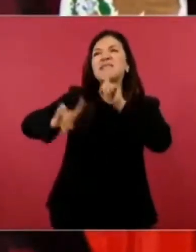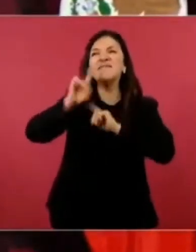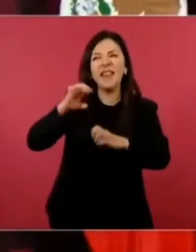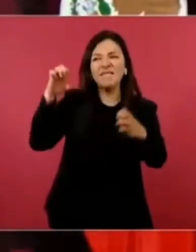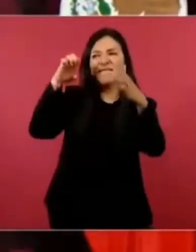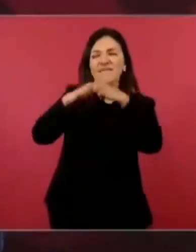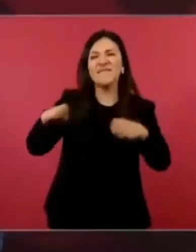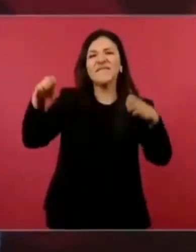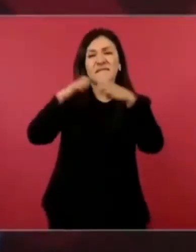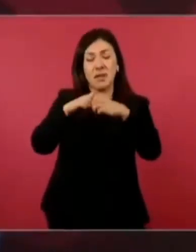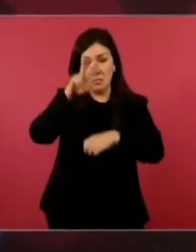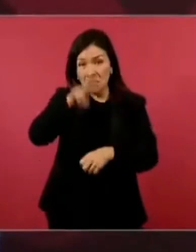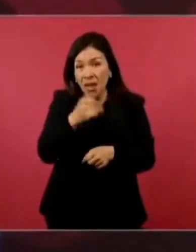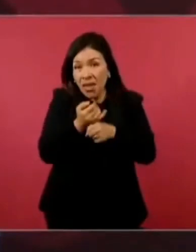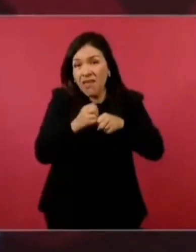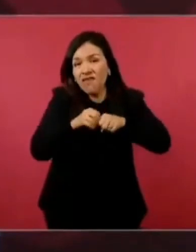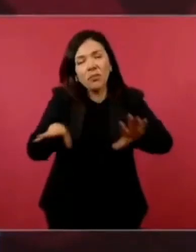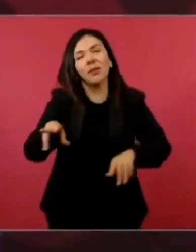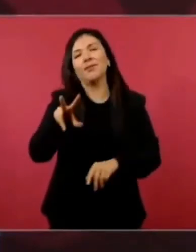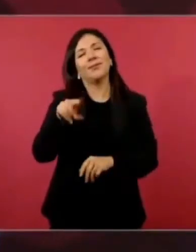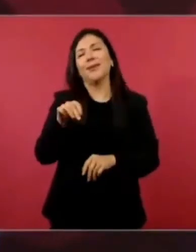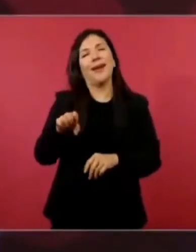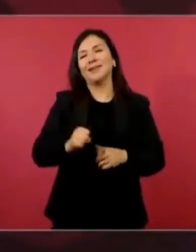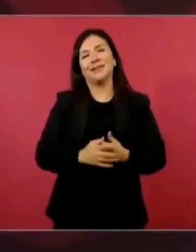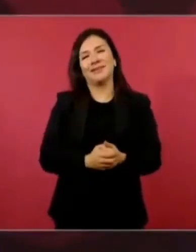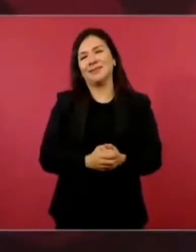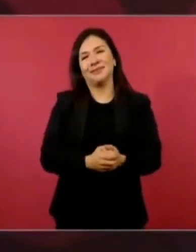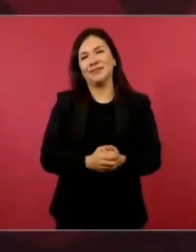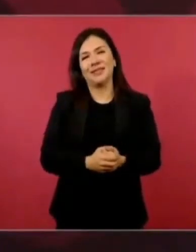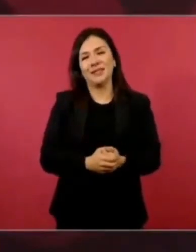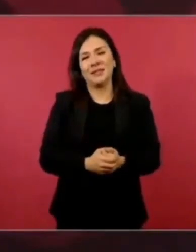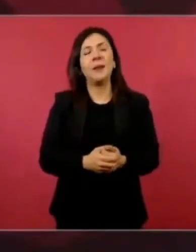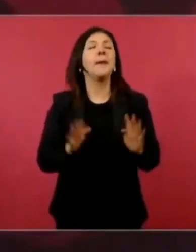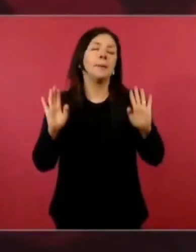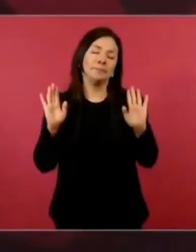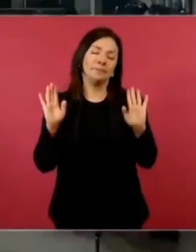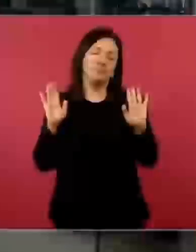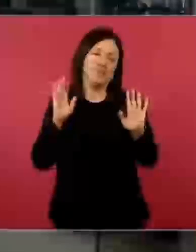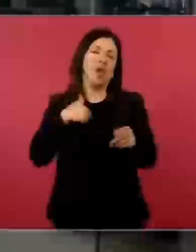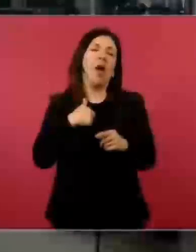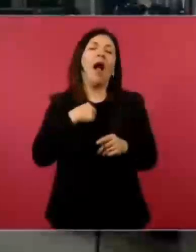¿Por qué no informan? Pero bueno, ya nos fuimos por otros lados.